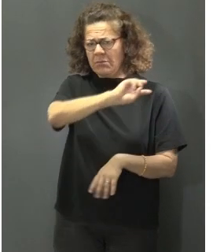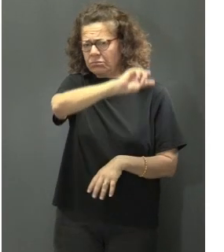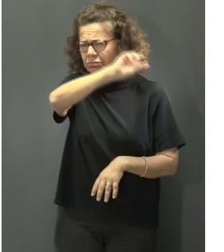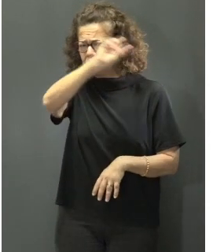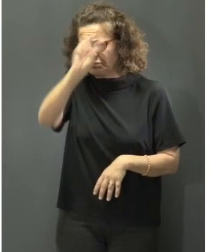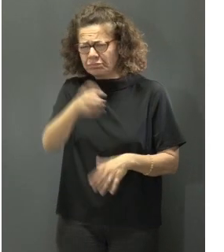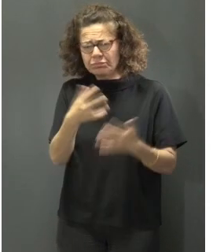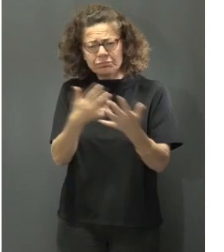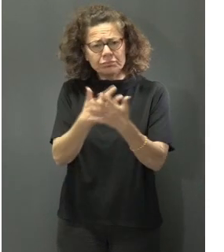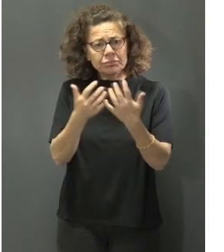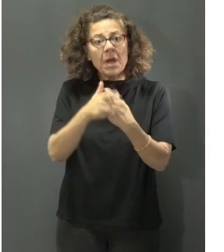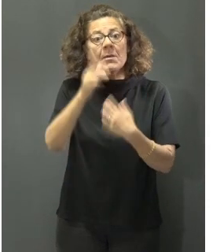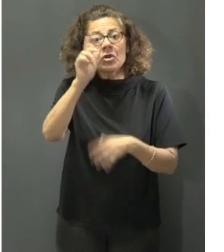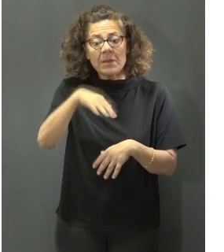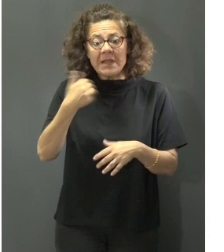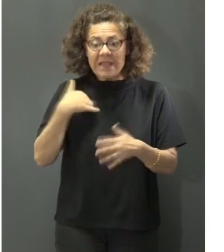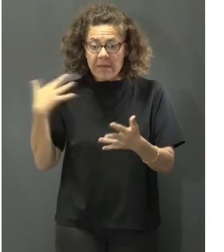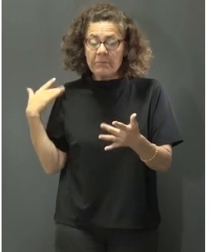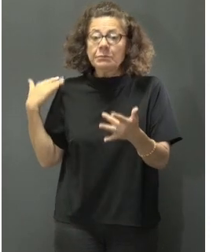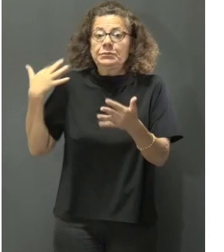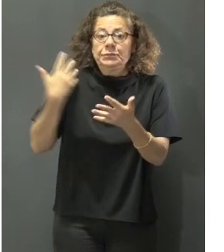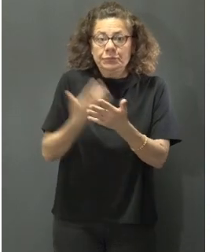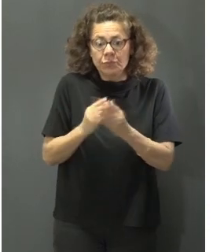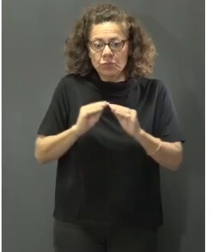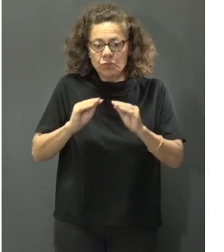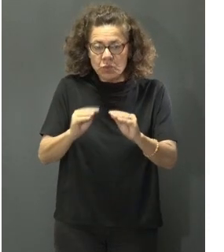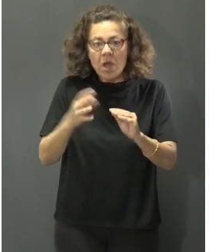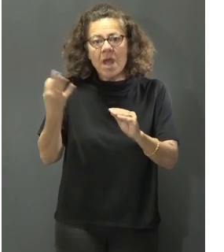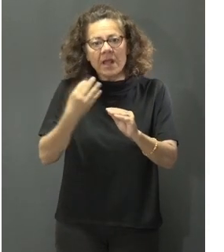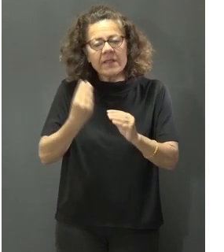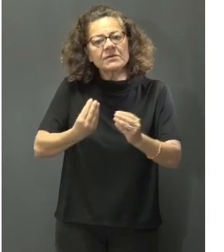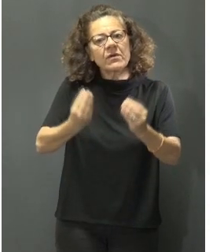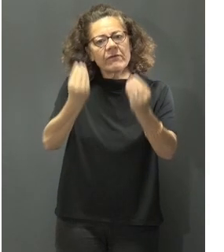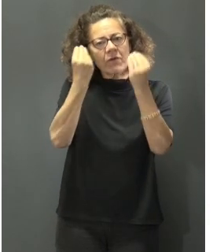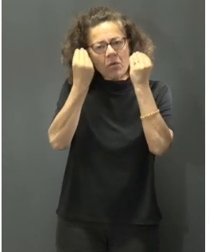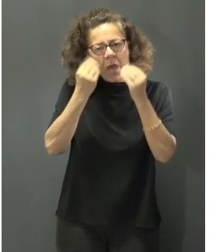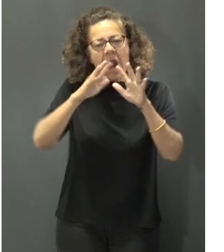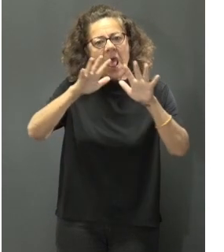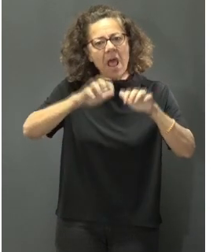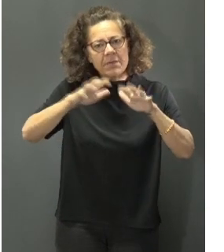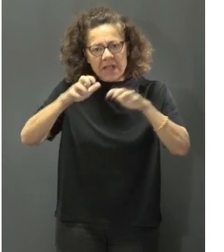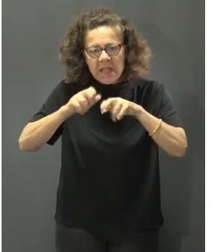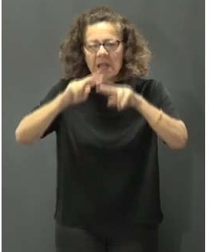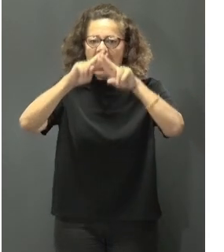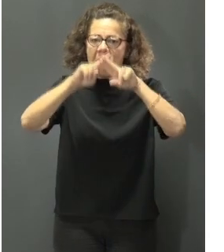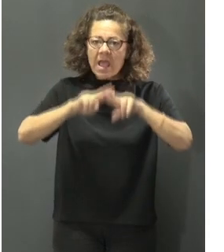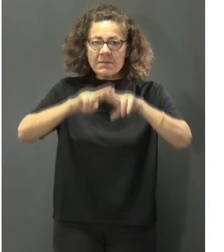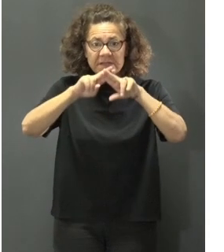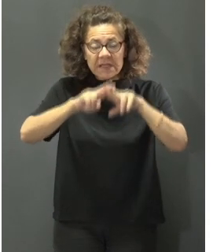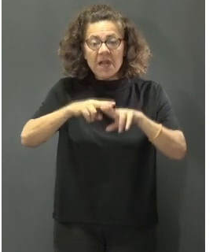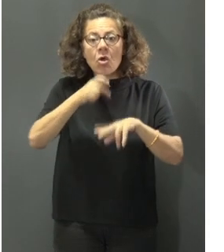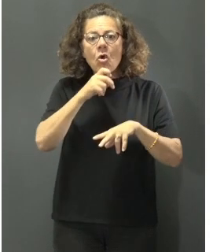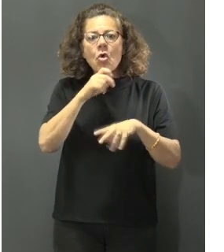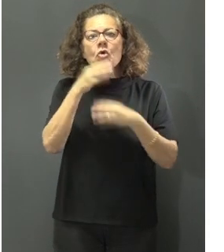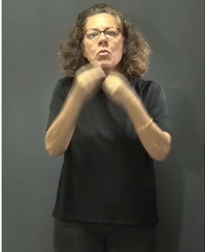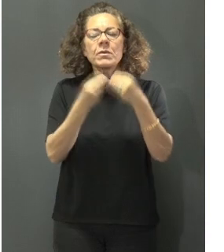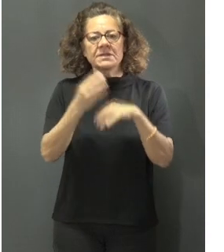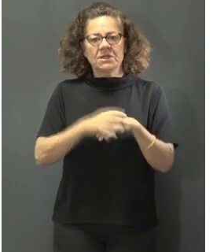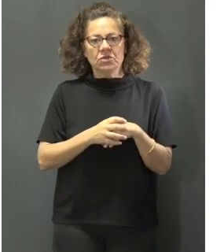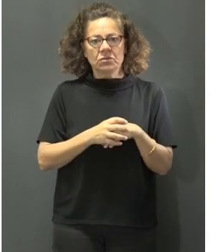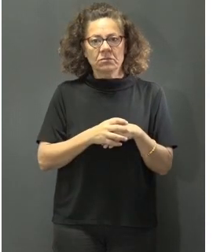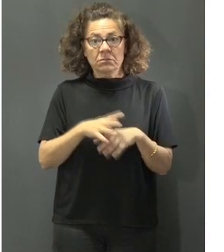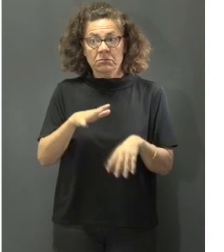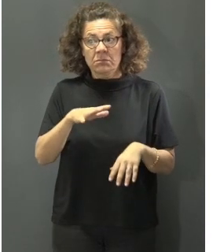también con un bagaje y un conocimiento pues, propio, que tienes que formarte, que tienes que aprender, que tienes que investigar. O sea, ¿cómo lo habéis abordado? Que a lo mejor